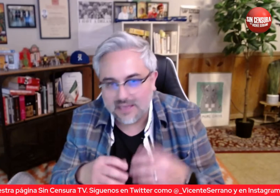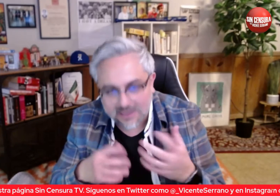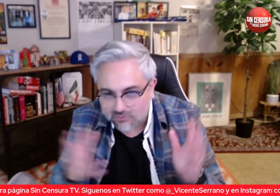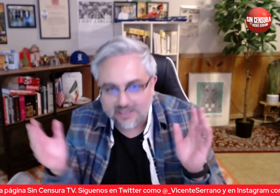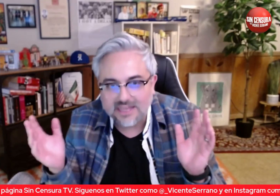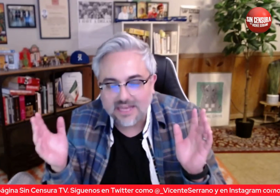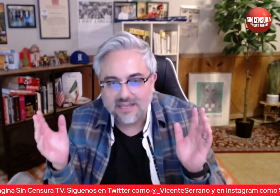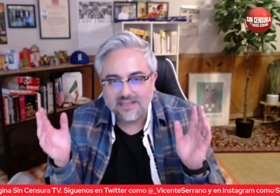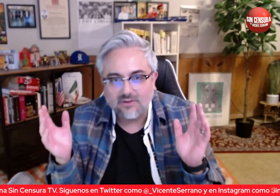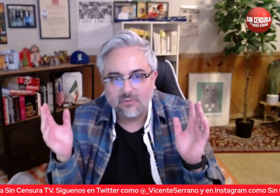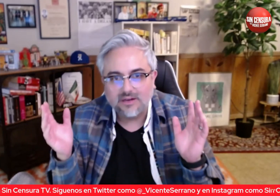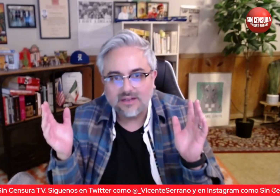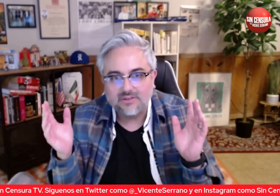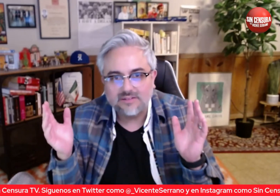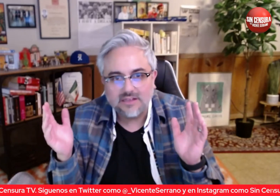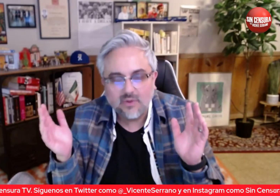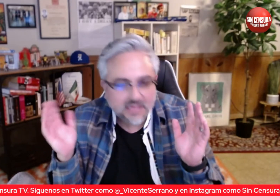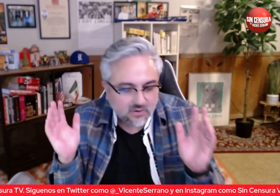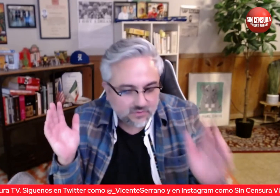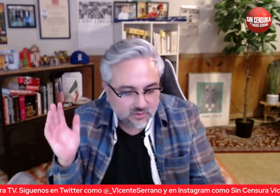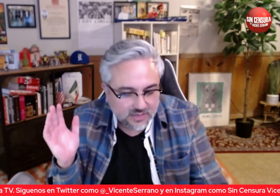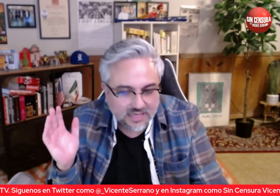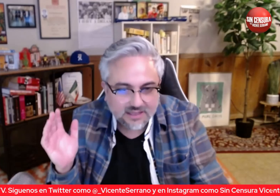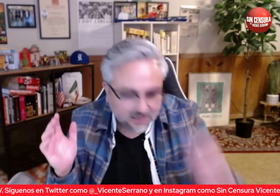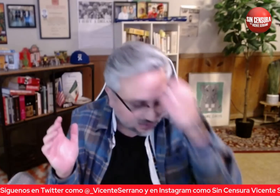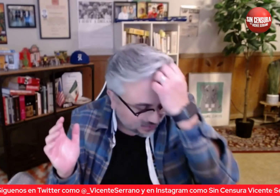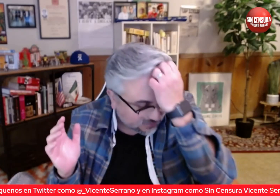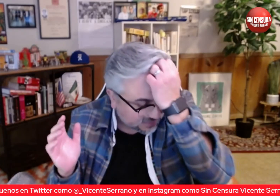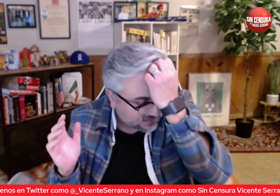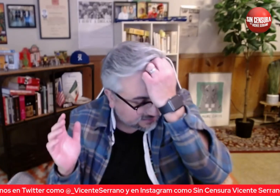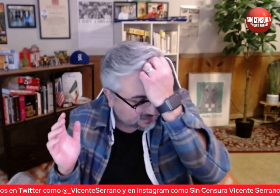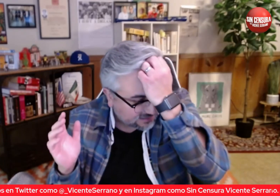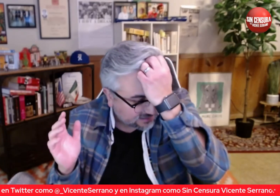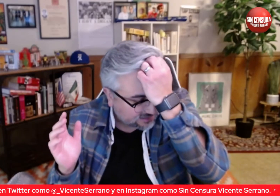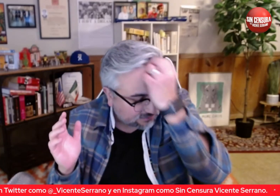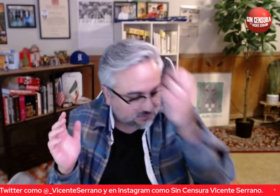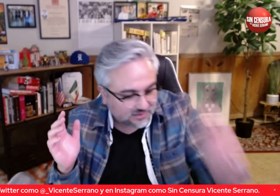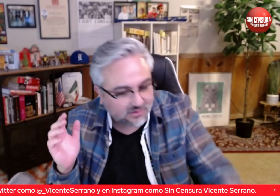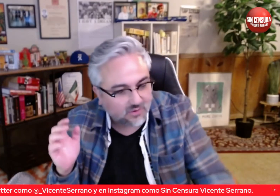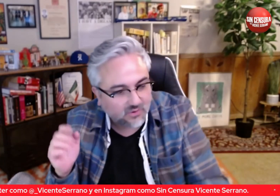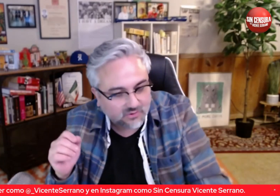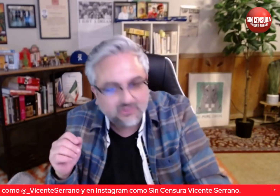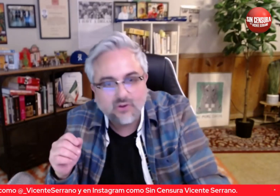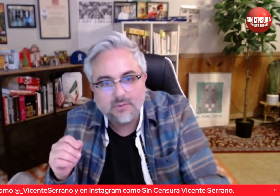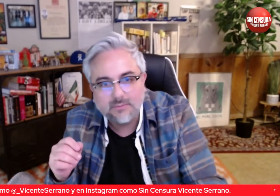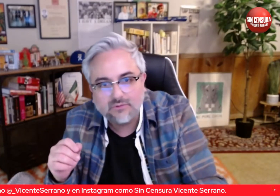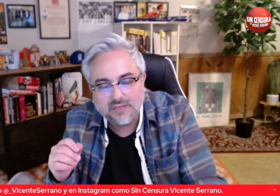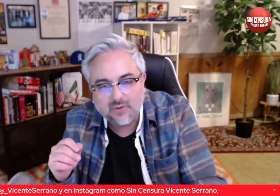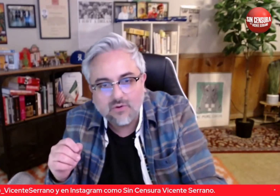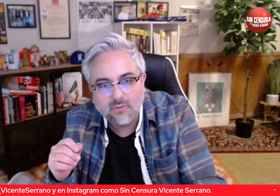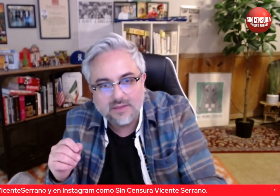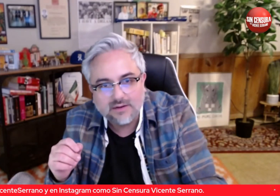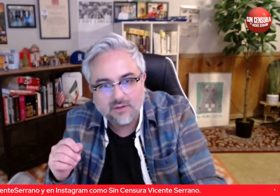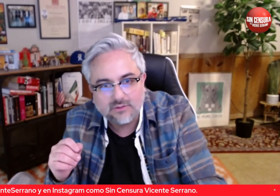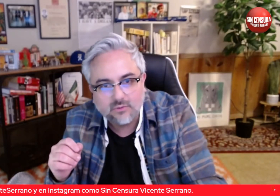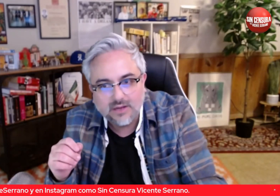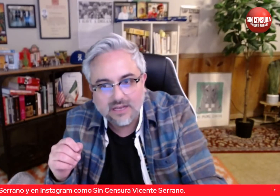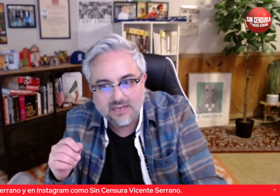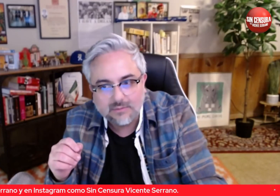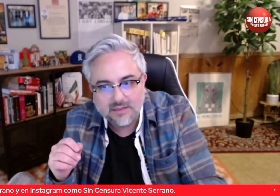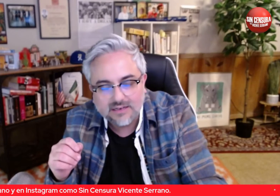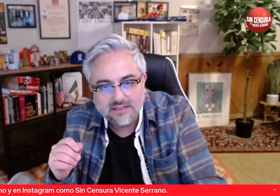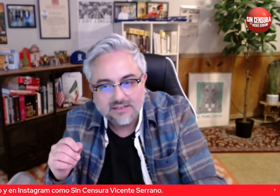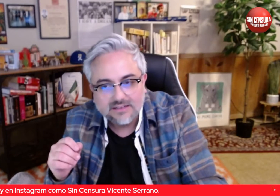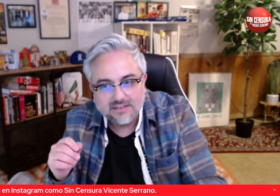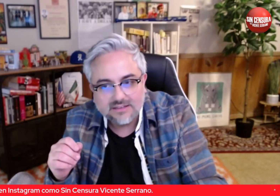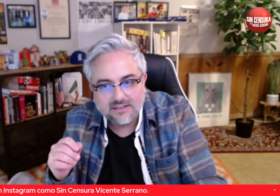Rocha Moya ya no sería el gobernador de Sinaloa y ahí continuará. La verdad es que si hoy vemos que un gobierno actúa